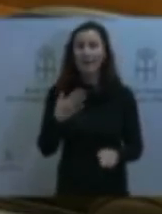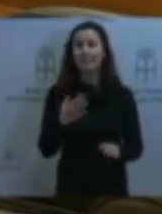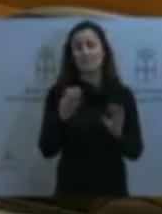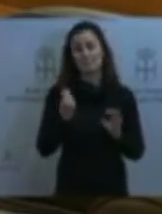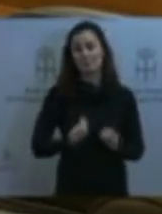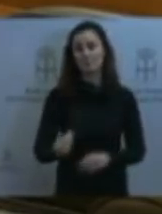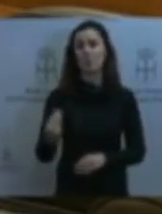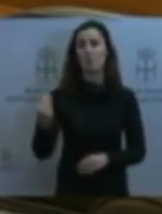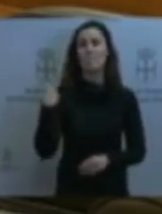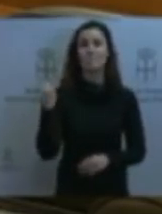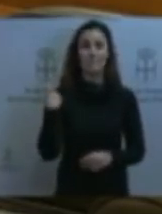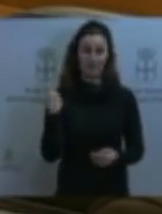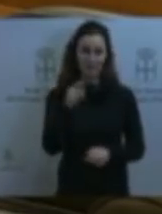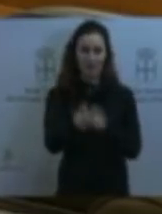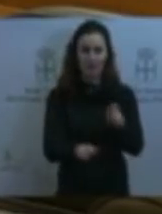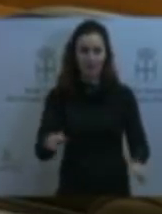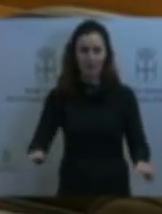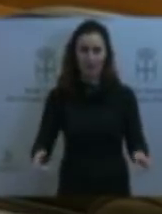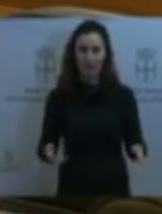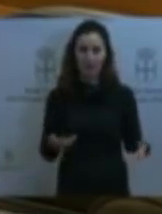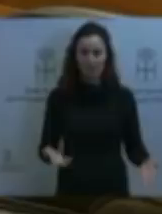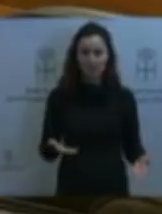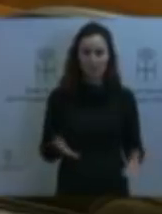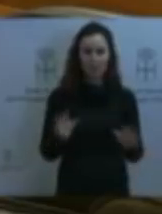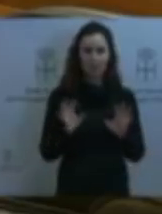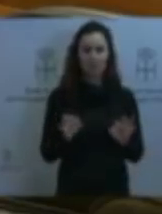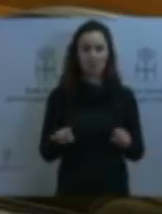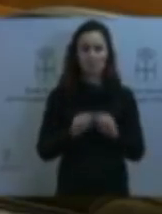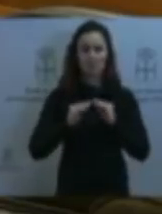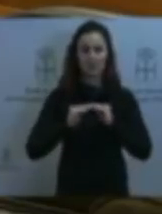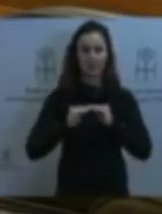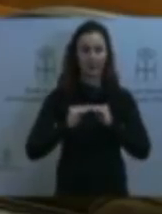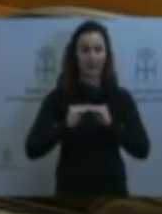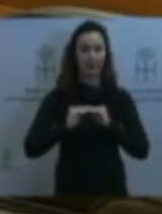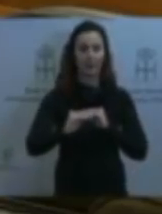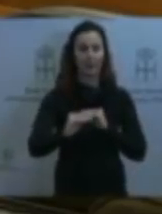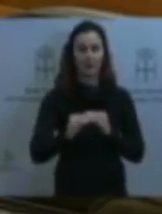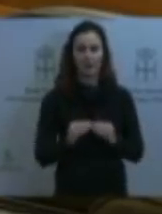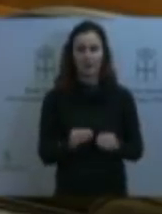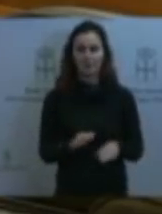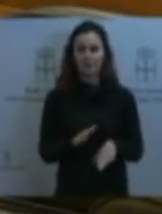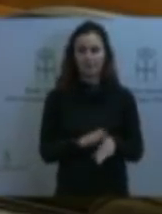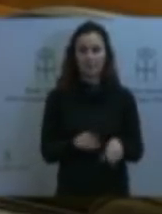que probablemente con un par de pasadas de excavadora